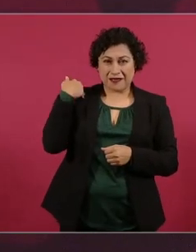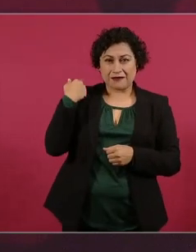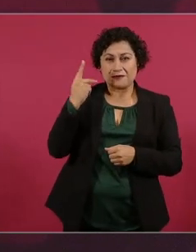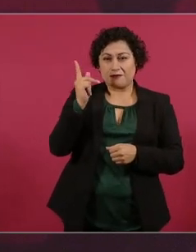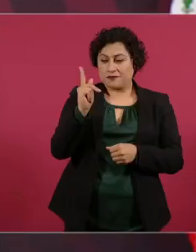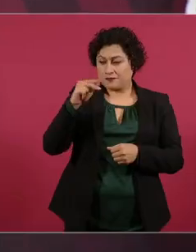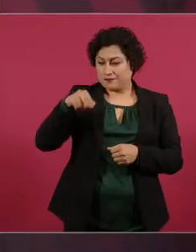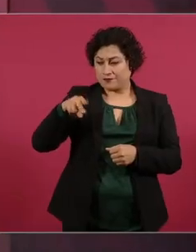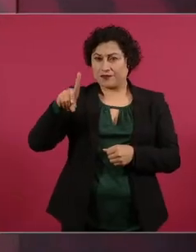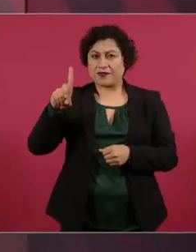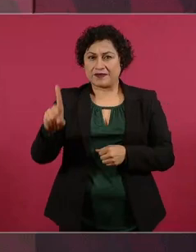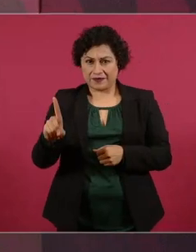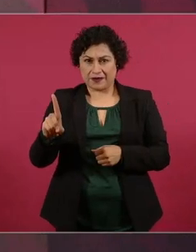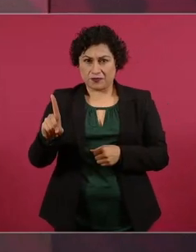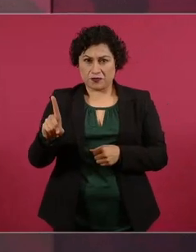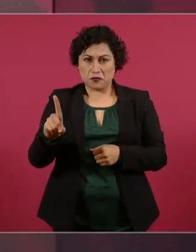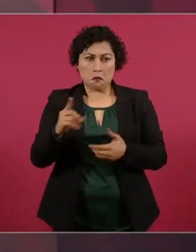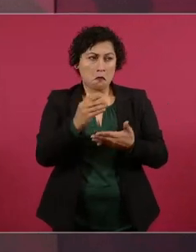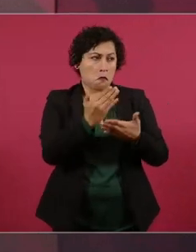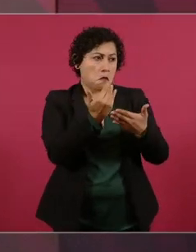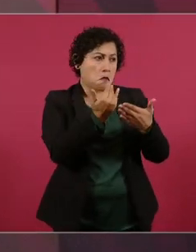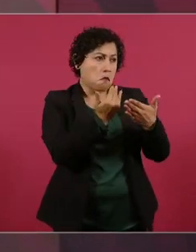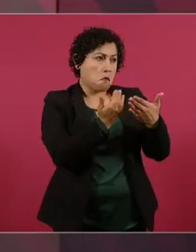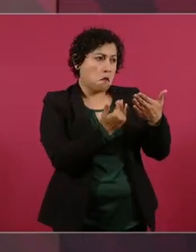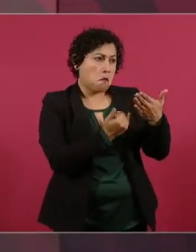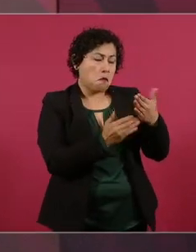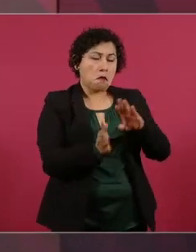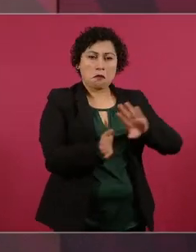lo hicimos nosotros.